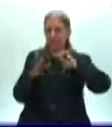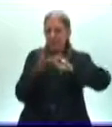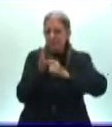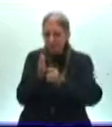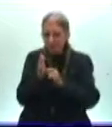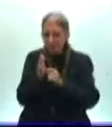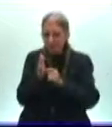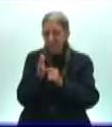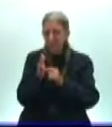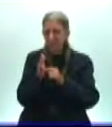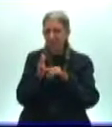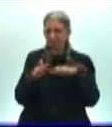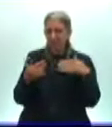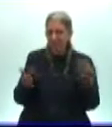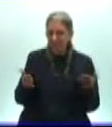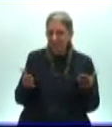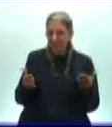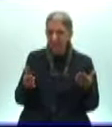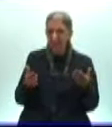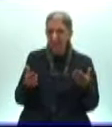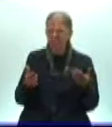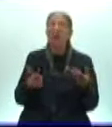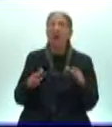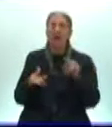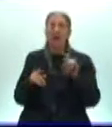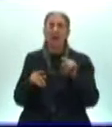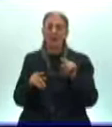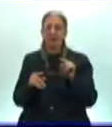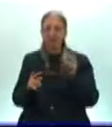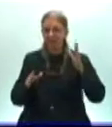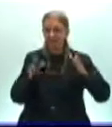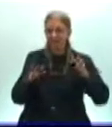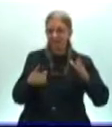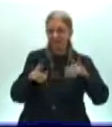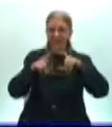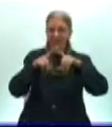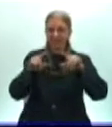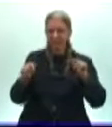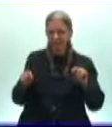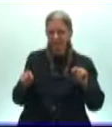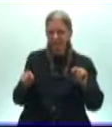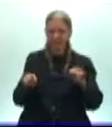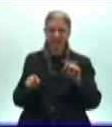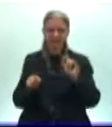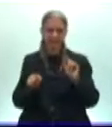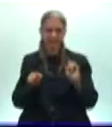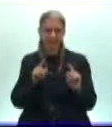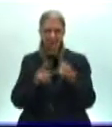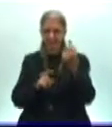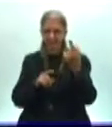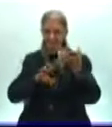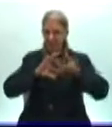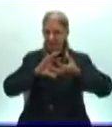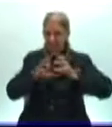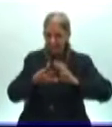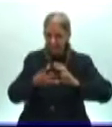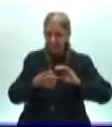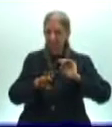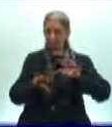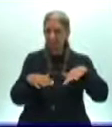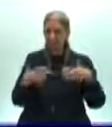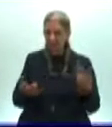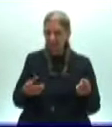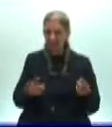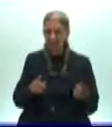Clasificar el triángulo. Por tanto, el recurso que estaríamos utilizando en una primera vía sería ya la